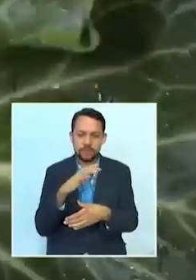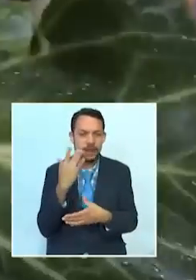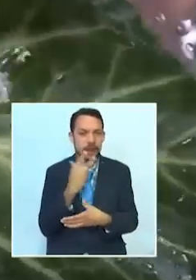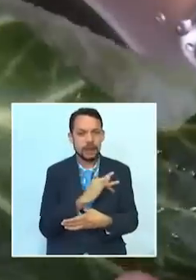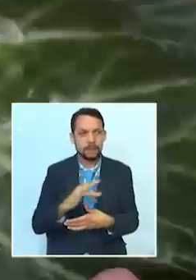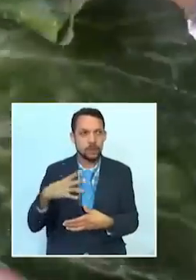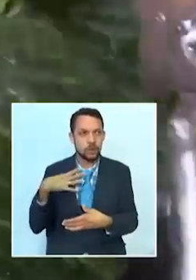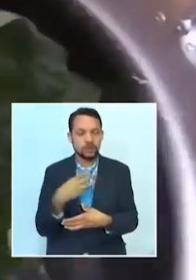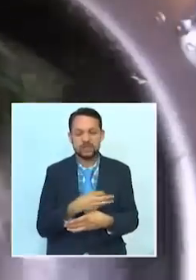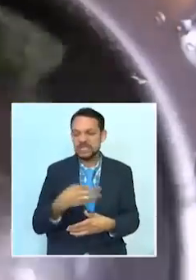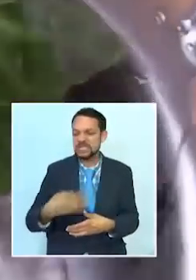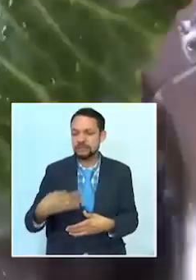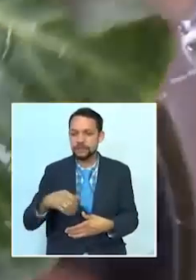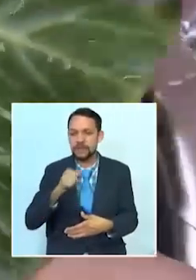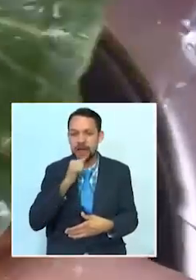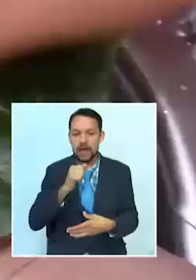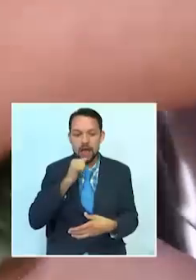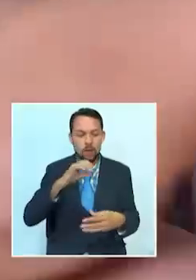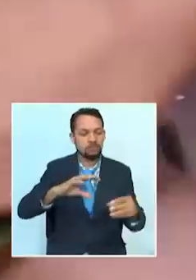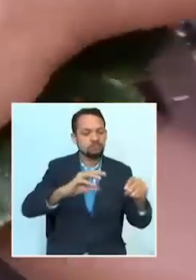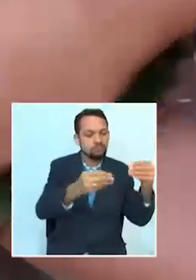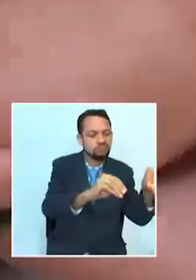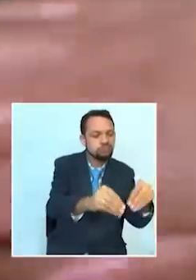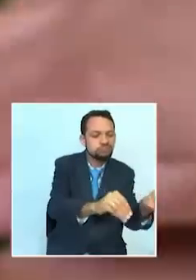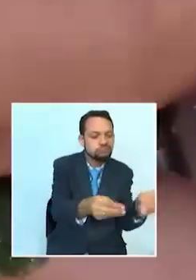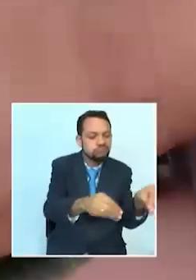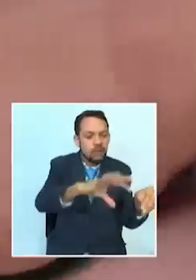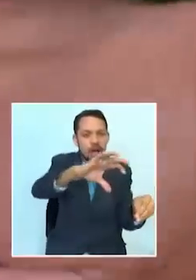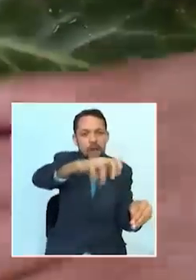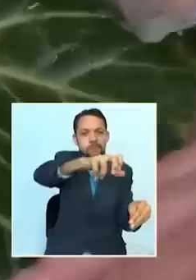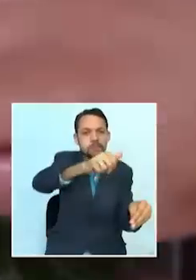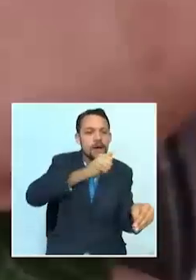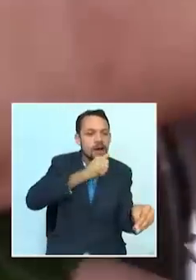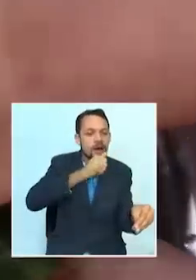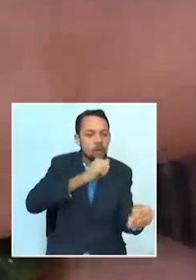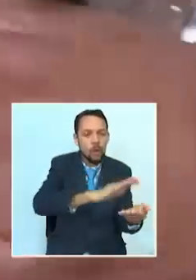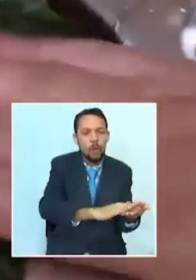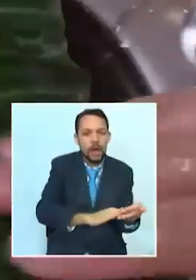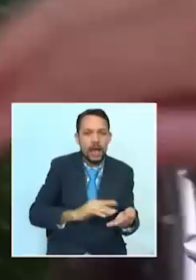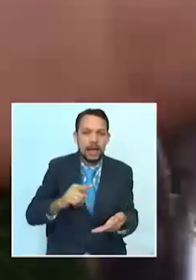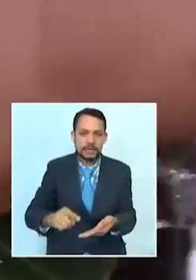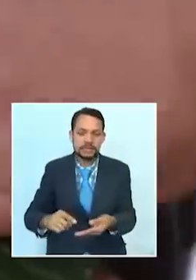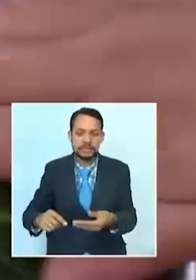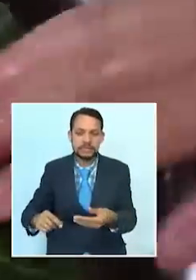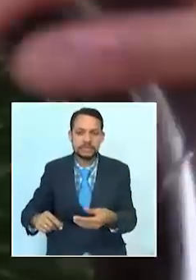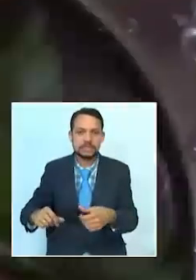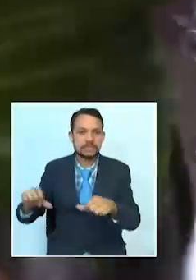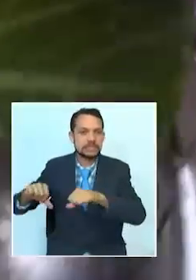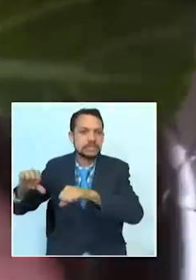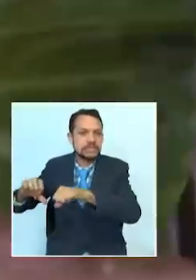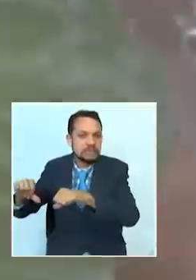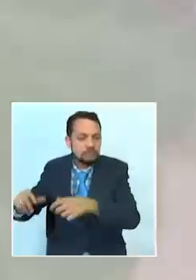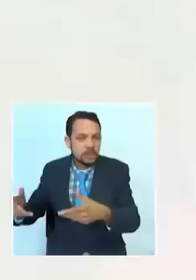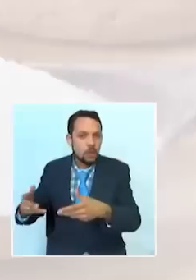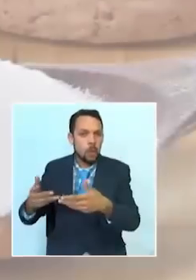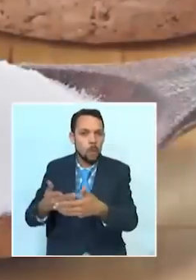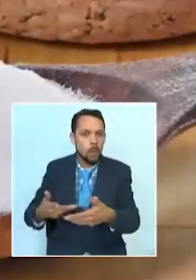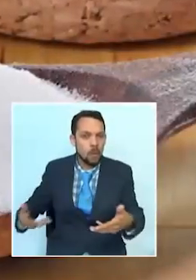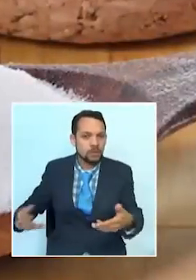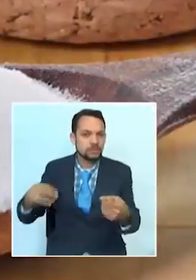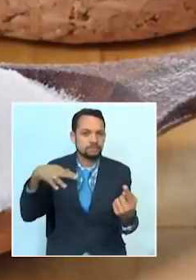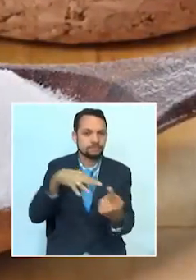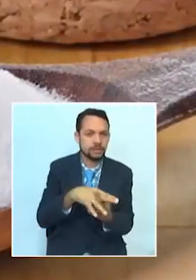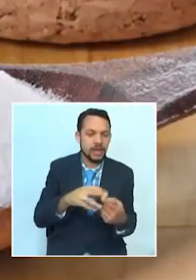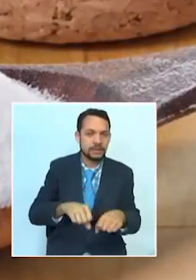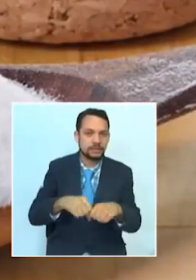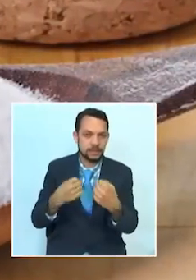incorrecto pues la tierra cera pesticidas y químicos tóxicos continúan en la superficie de nuestros alimentos el